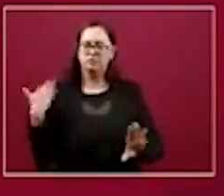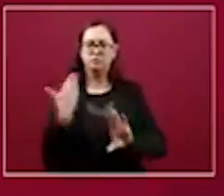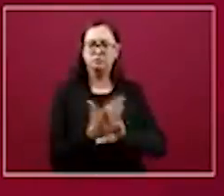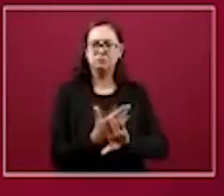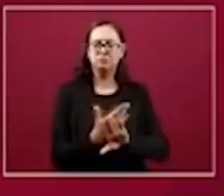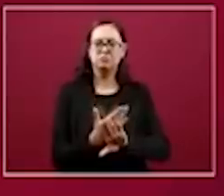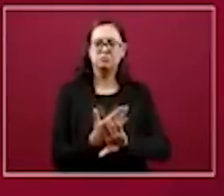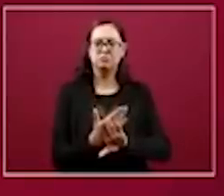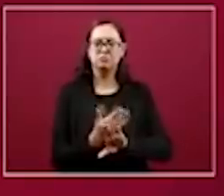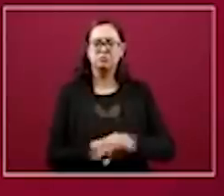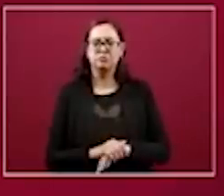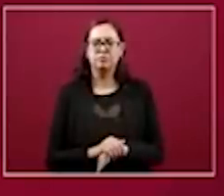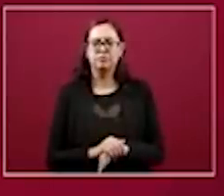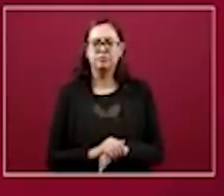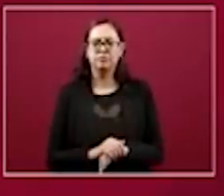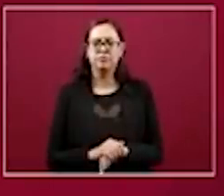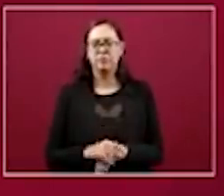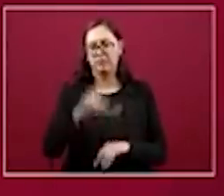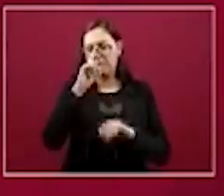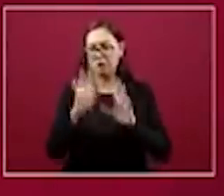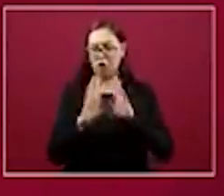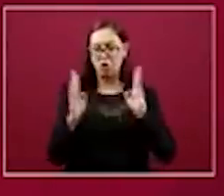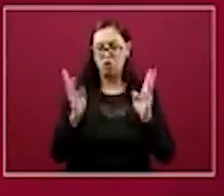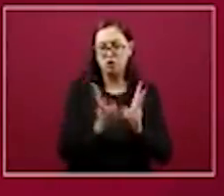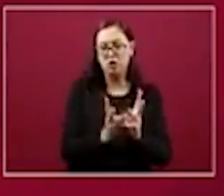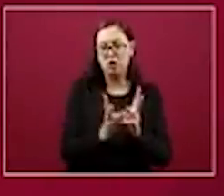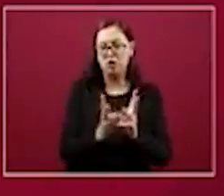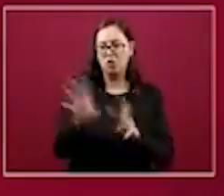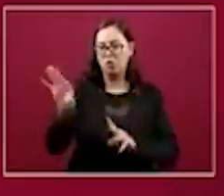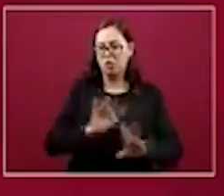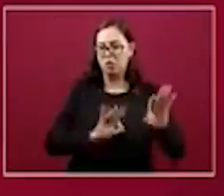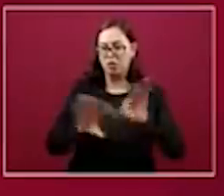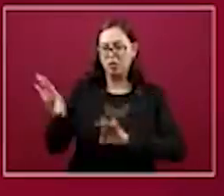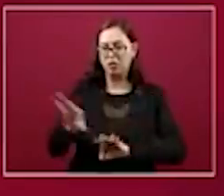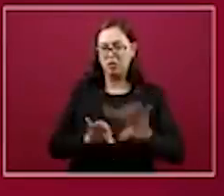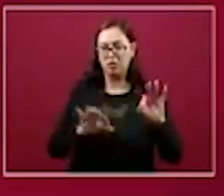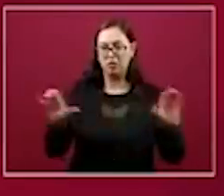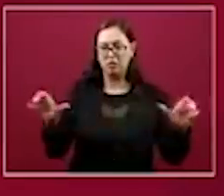iban a integrar el Consejo de